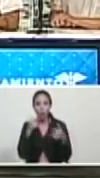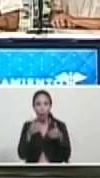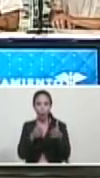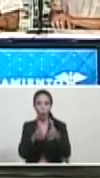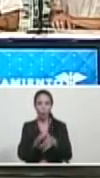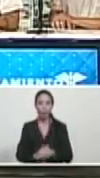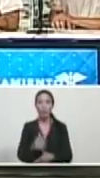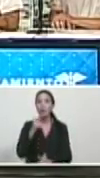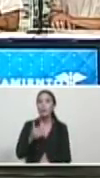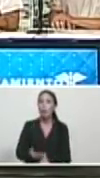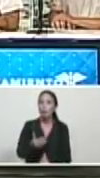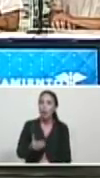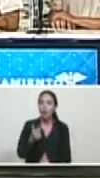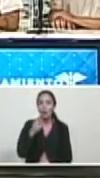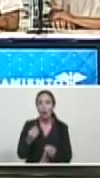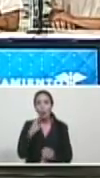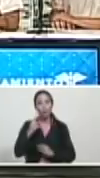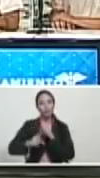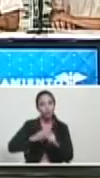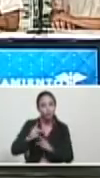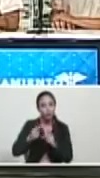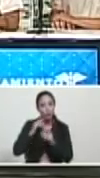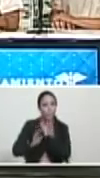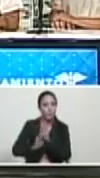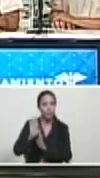muy importante estimular la producción nacional.